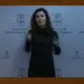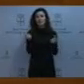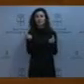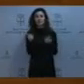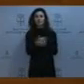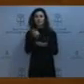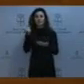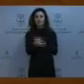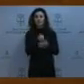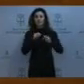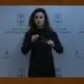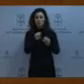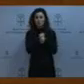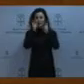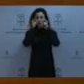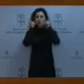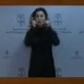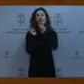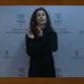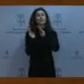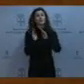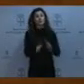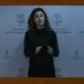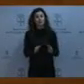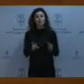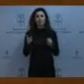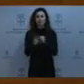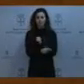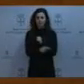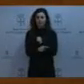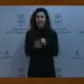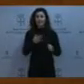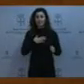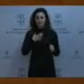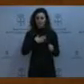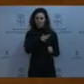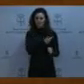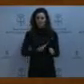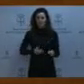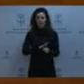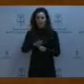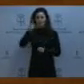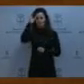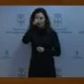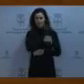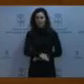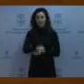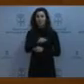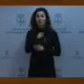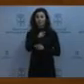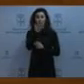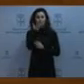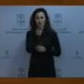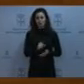con su trabajo, con su esfuerzo y, en este caso, con su propiedad en el ámbito ganadero. Eso es lo que no les